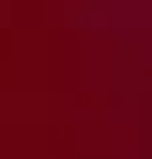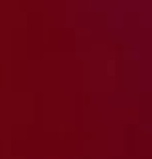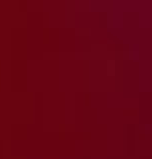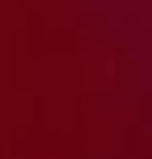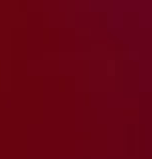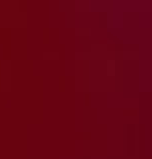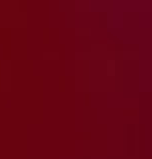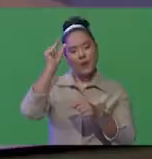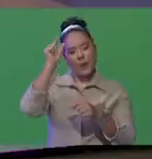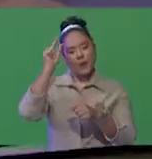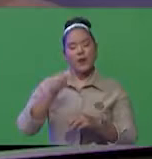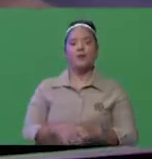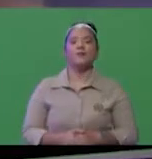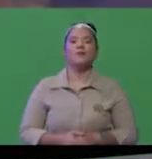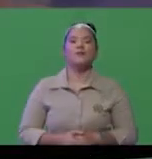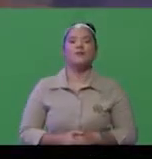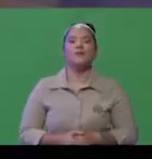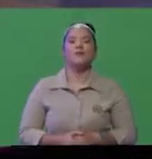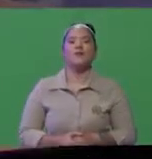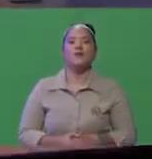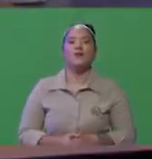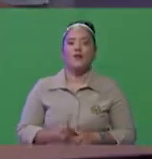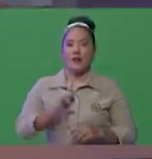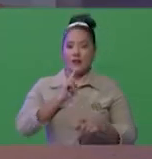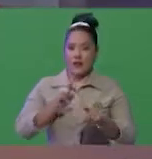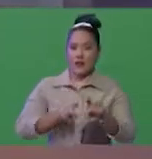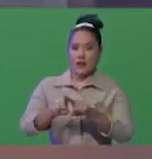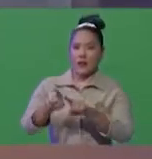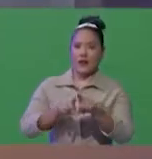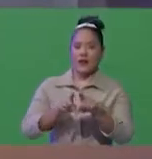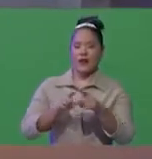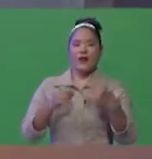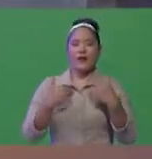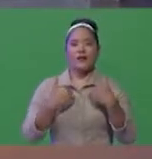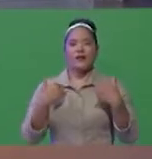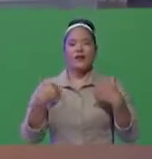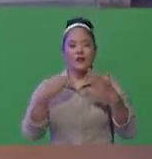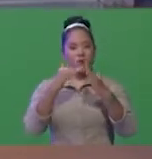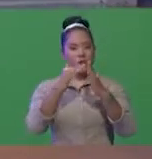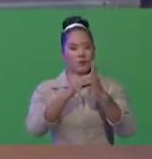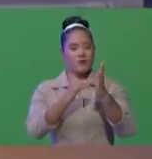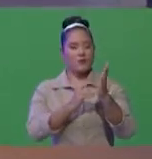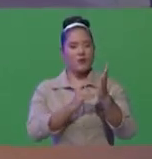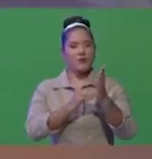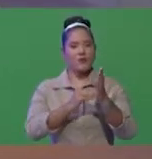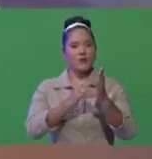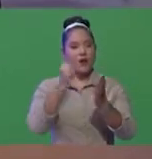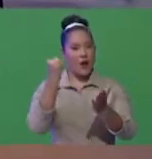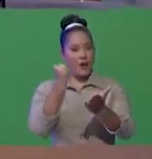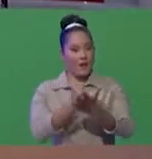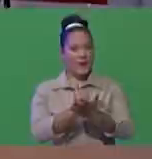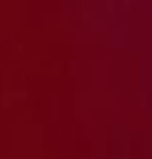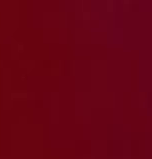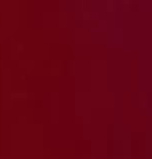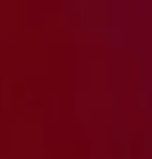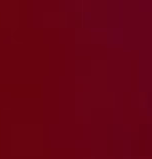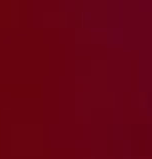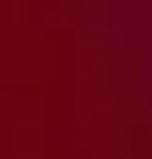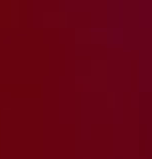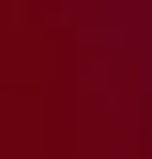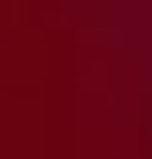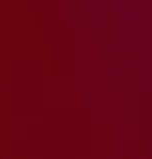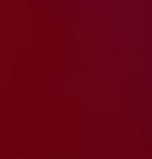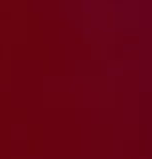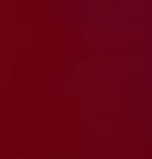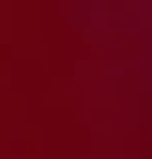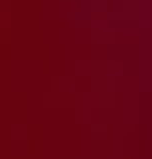instituciones públicas. Sí. Y también que sean de carrera, porque tenemos unos puntos que tenemos que aprobar, que deben de estar en el sistema SA, y